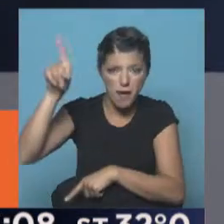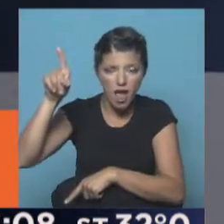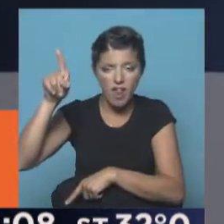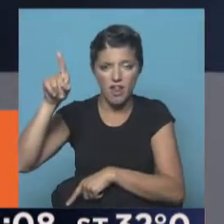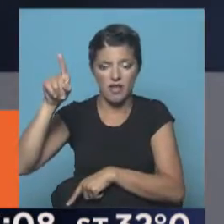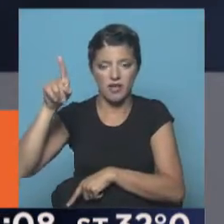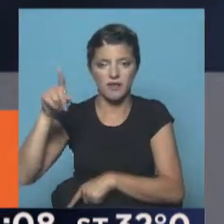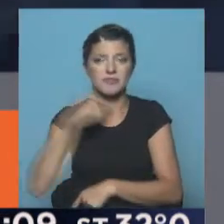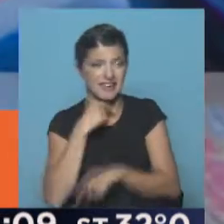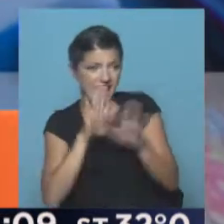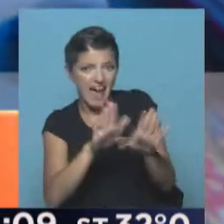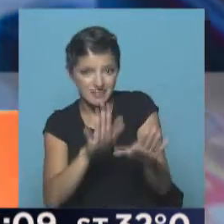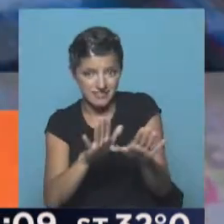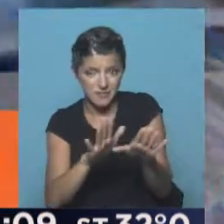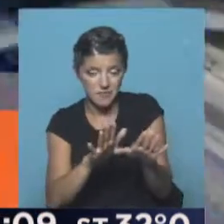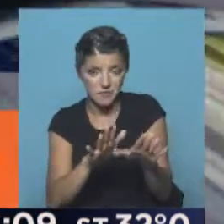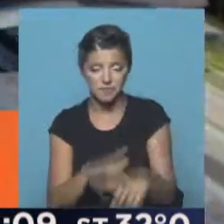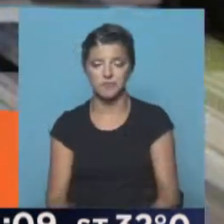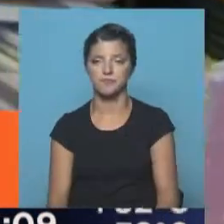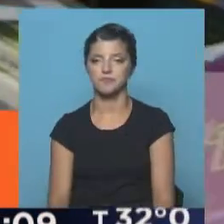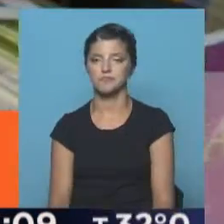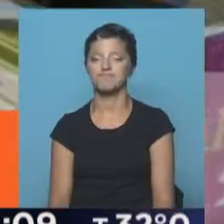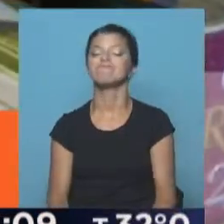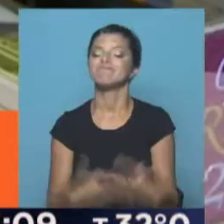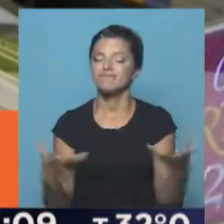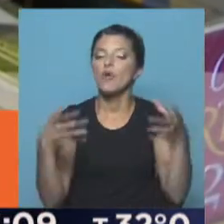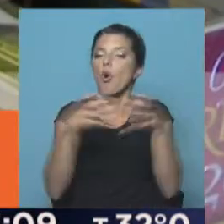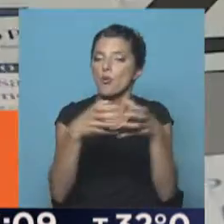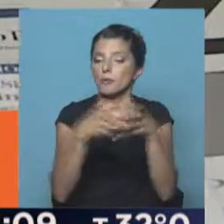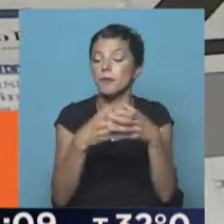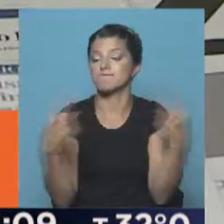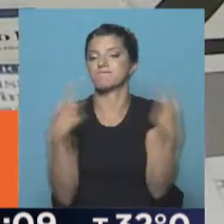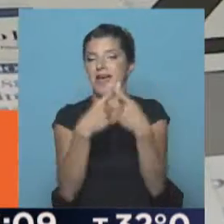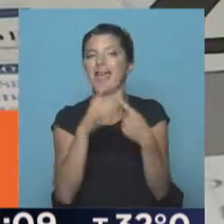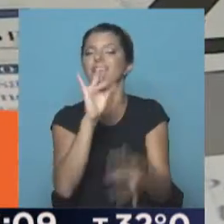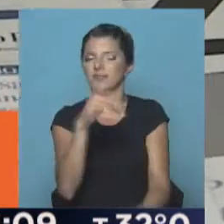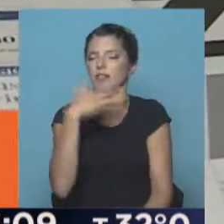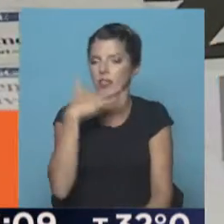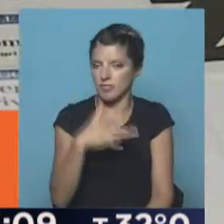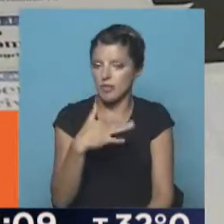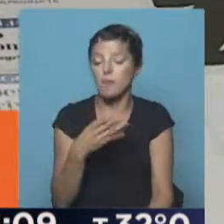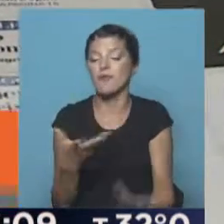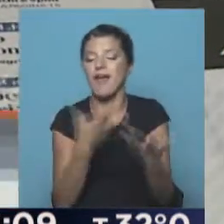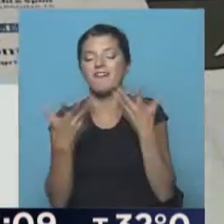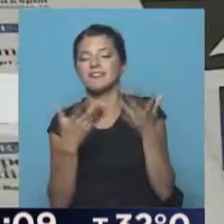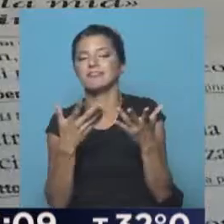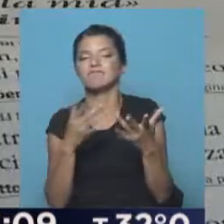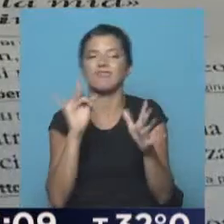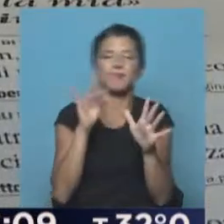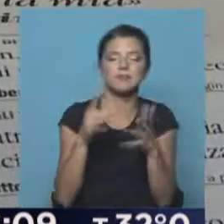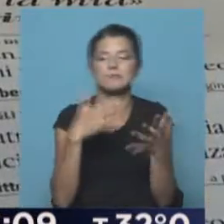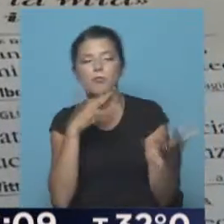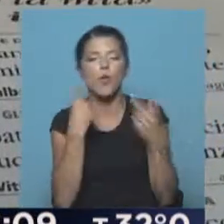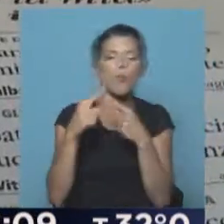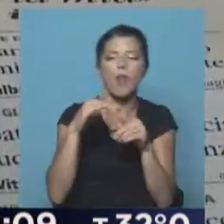a ir en esa dirección. Es decir, es un movimiento muy paradójico, muy difícil de leer, porque no está para nada desprovisto